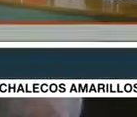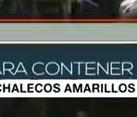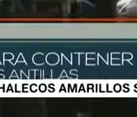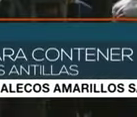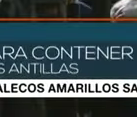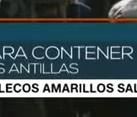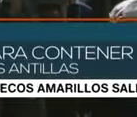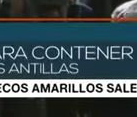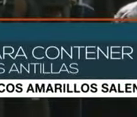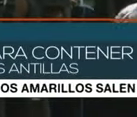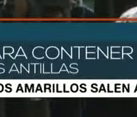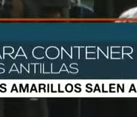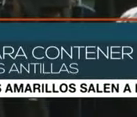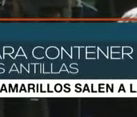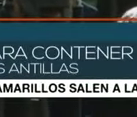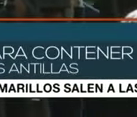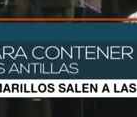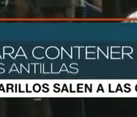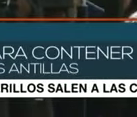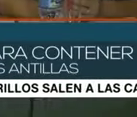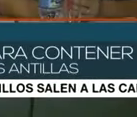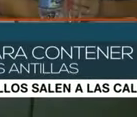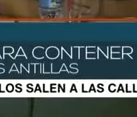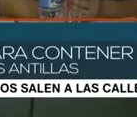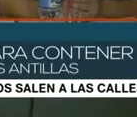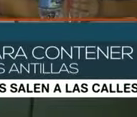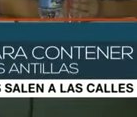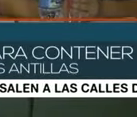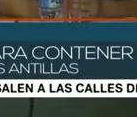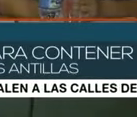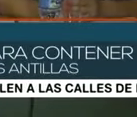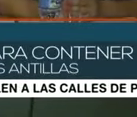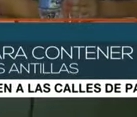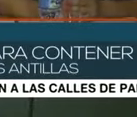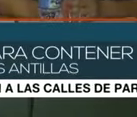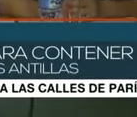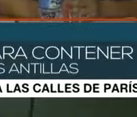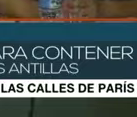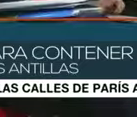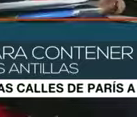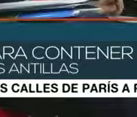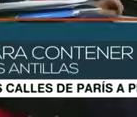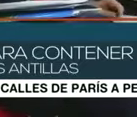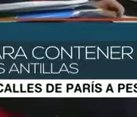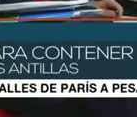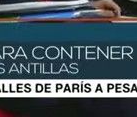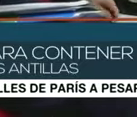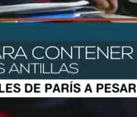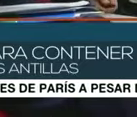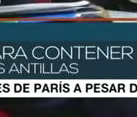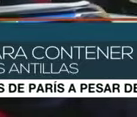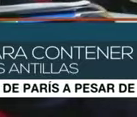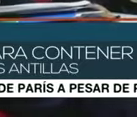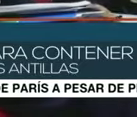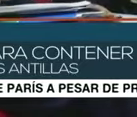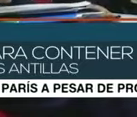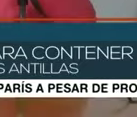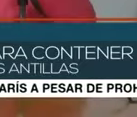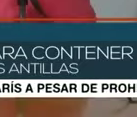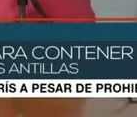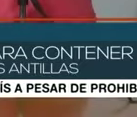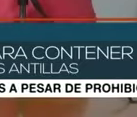Ministerio de Turismo, Bárbara Cruz, mencionó en una rueda de prensa que la isla tiene un sistema de salud fuerte con el que podrán enfrentar la amenaza del